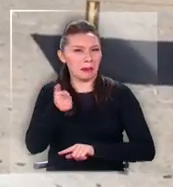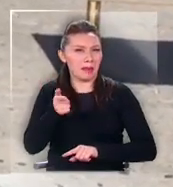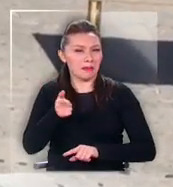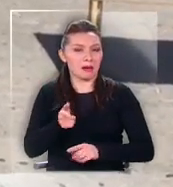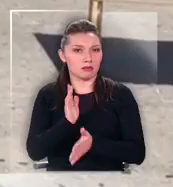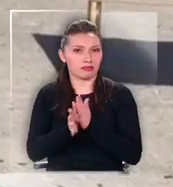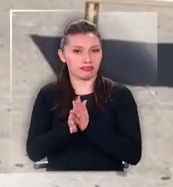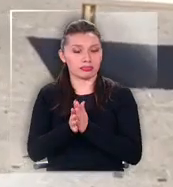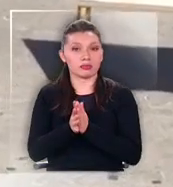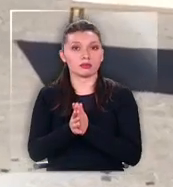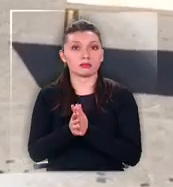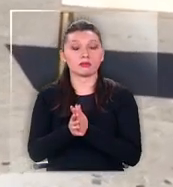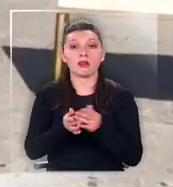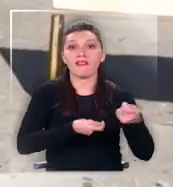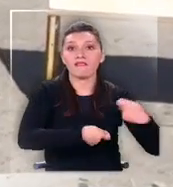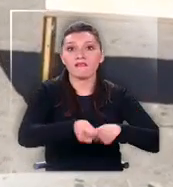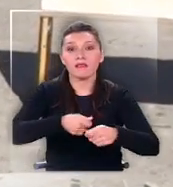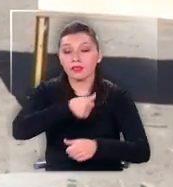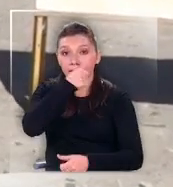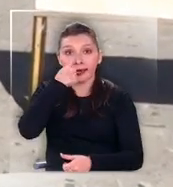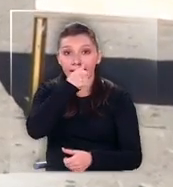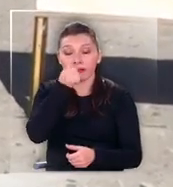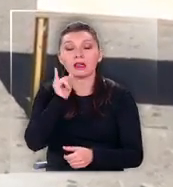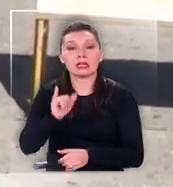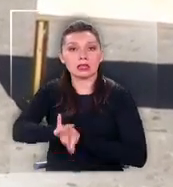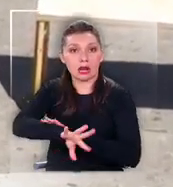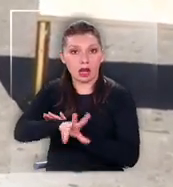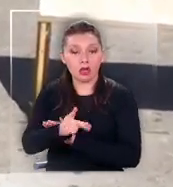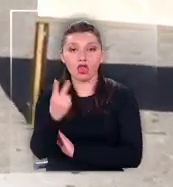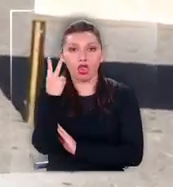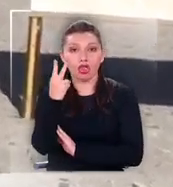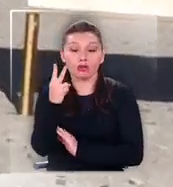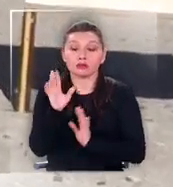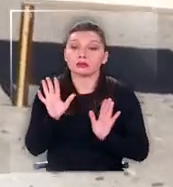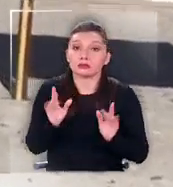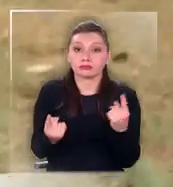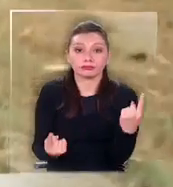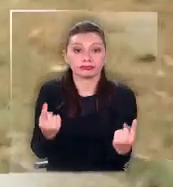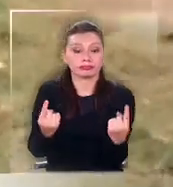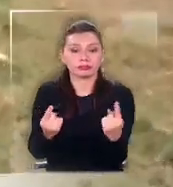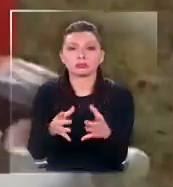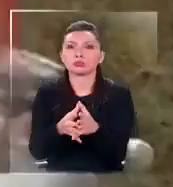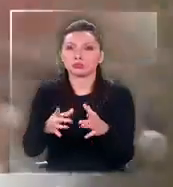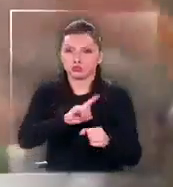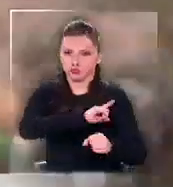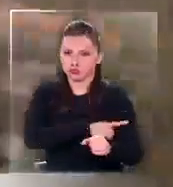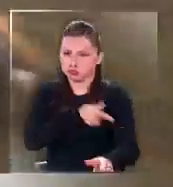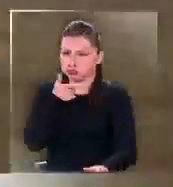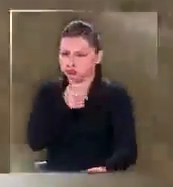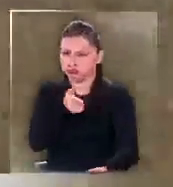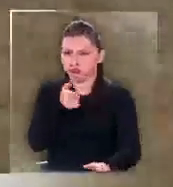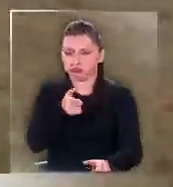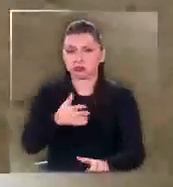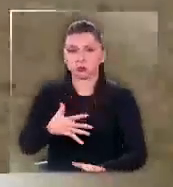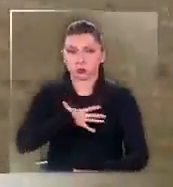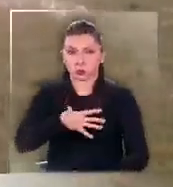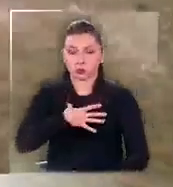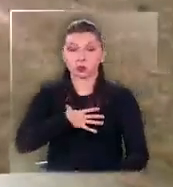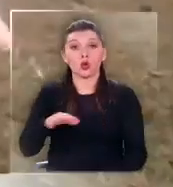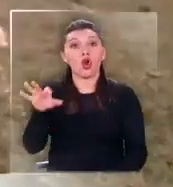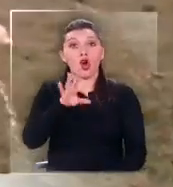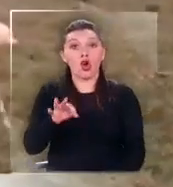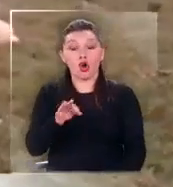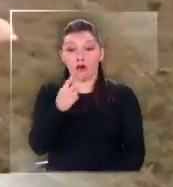En manos de narcotraficantes y delincuentes, dos opciones. Un alto poder de fuego para intimidar o una